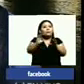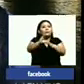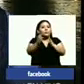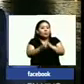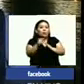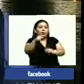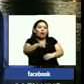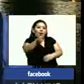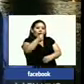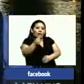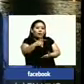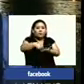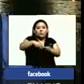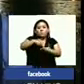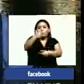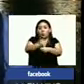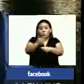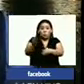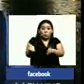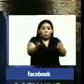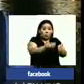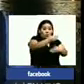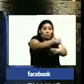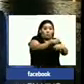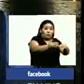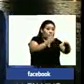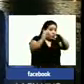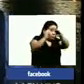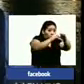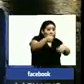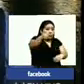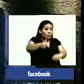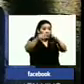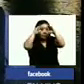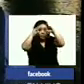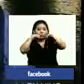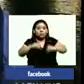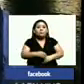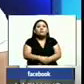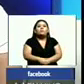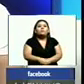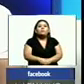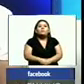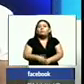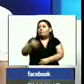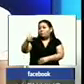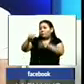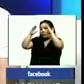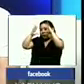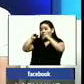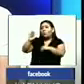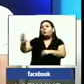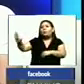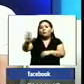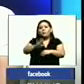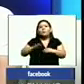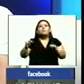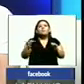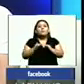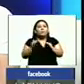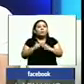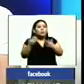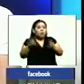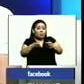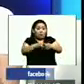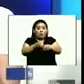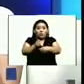Desde la ciudad de Guatemala Regresamos a Estudios Centrales De Noticieros Hechos Muy buenas noches Buenas noches Para ustedes también Y una